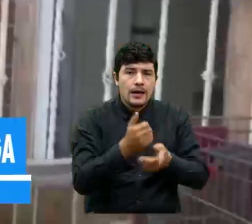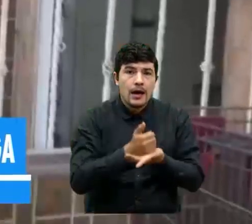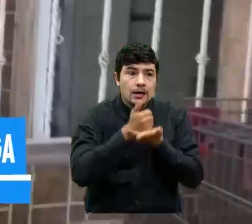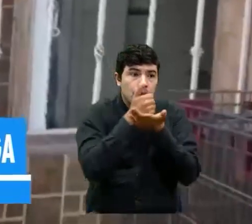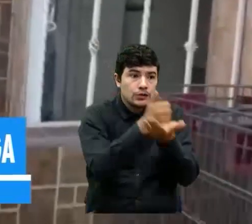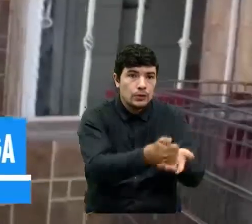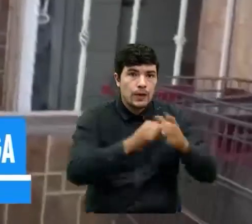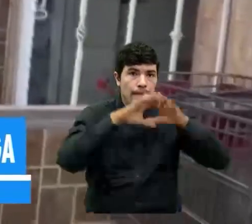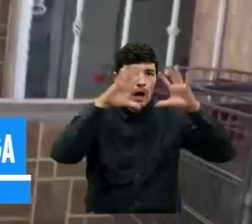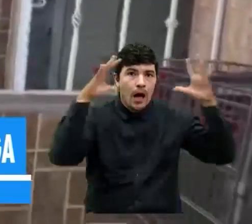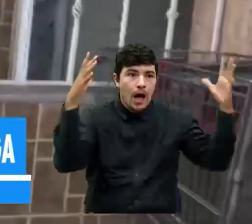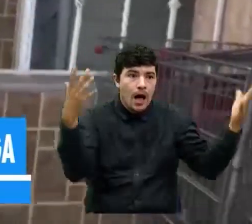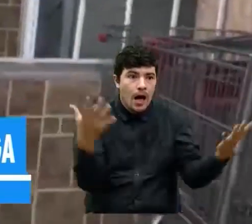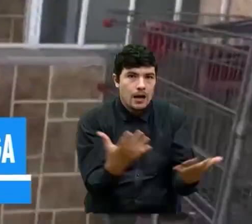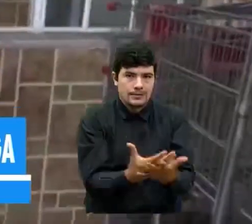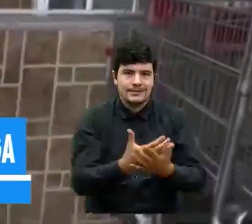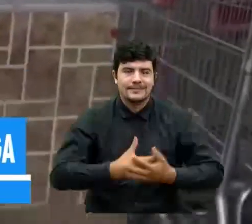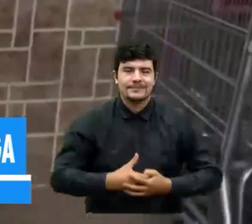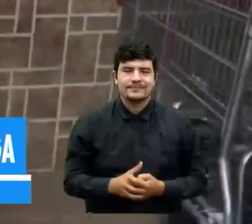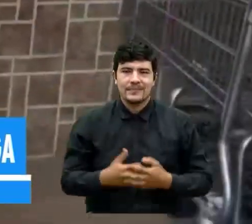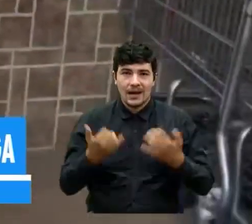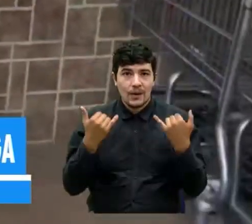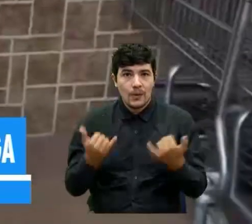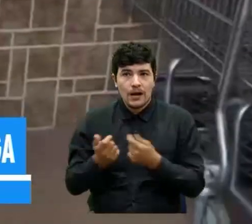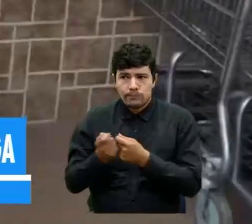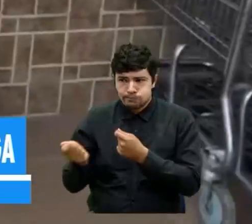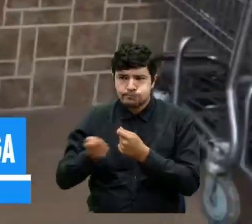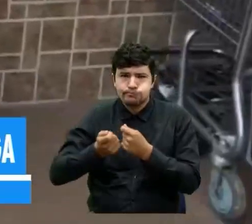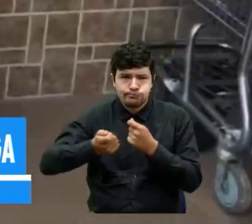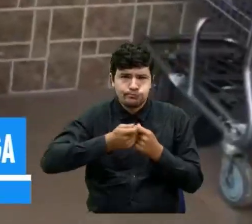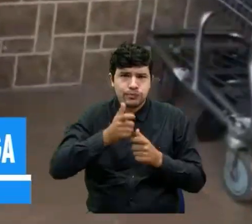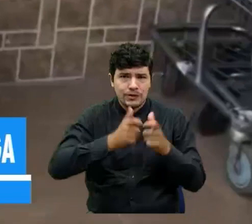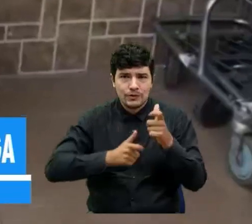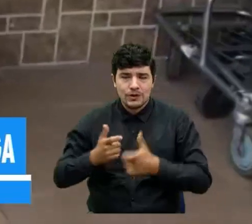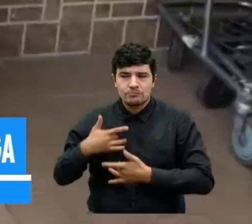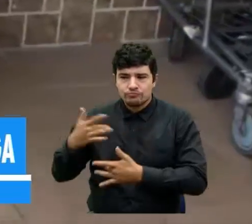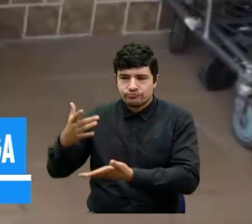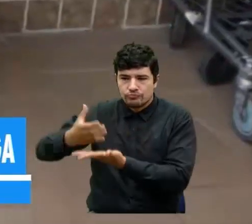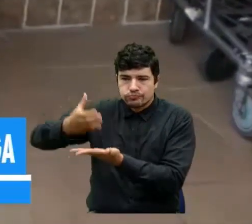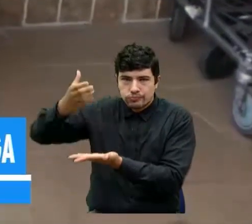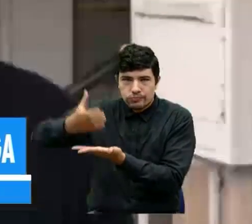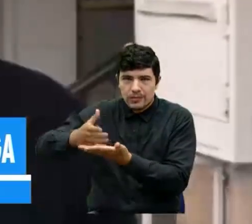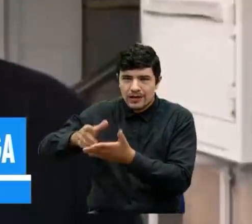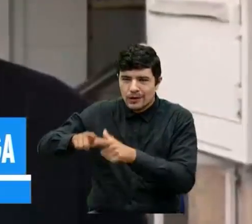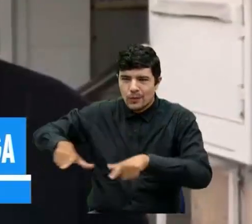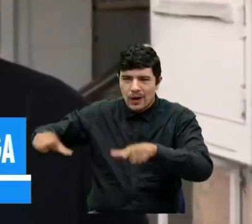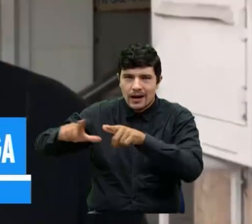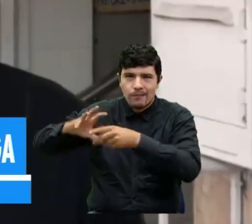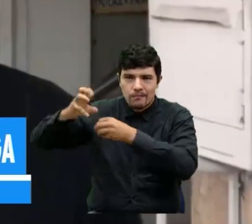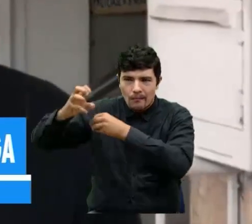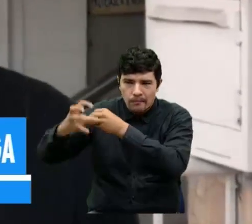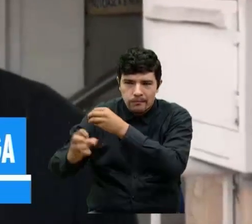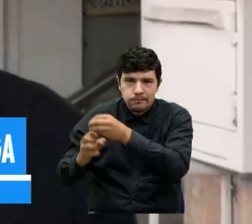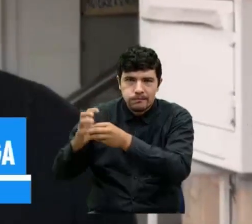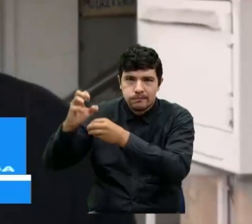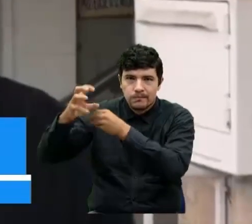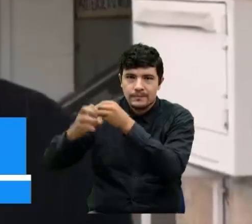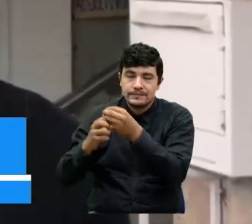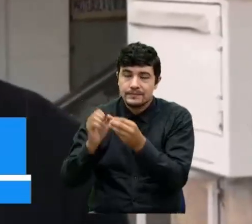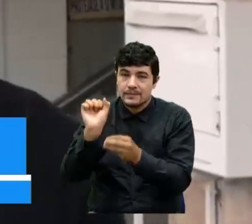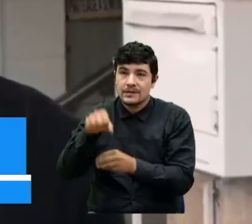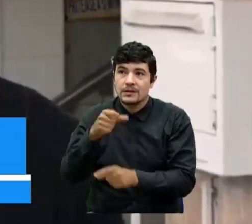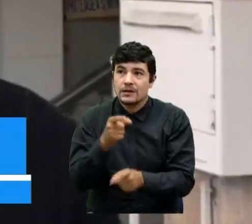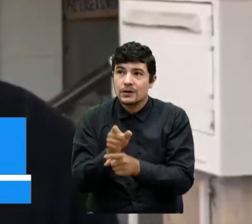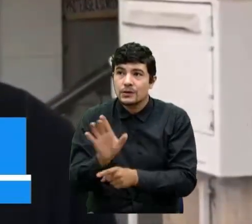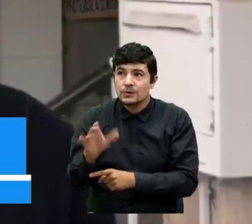planeta. Los vecinos aportan a esta causa llevando botellas a los diferentes puntos ecológicos. No, es una iniciativa excelente,